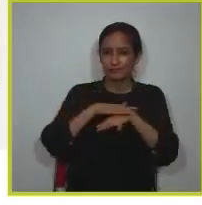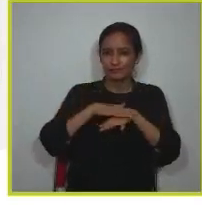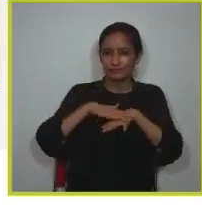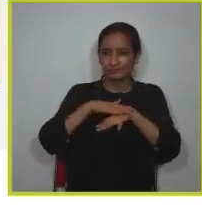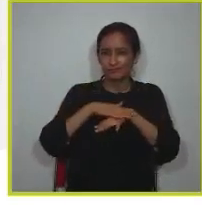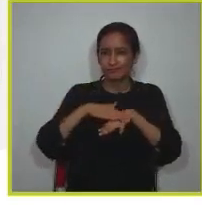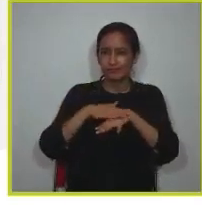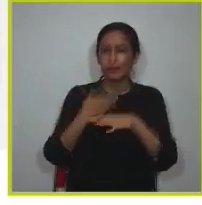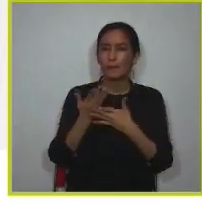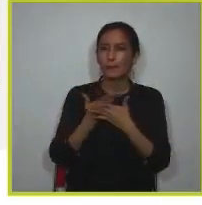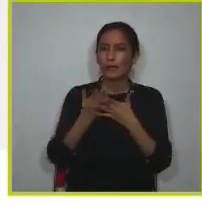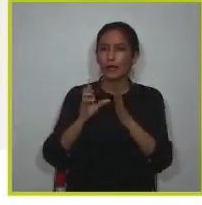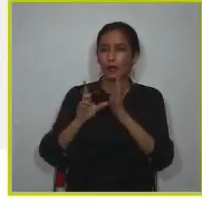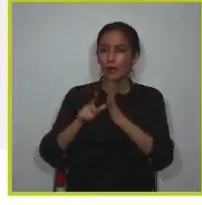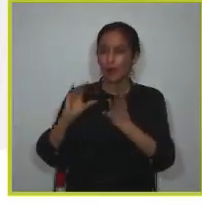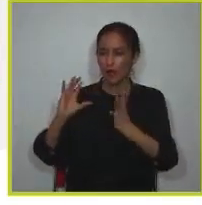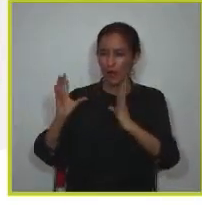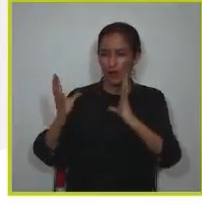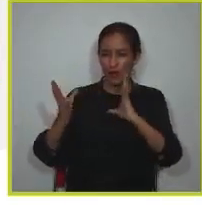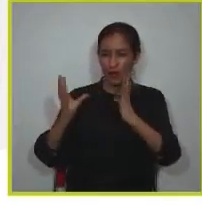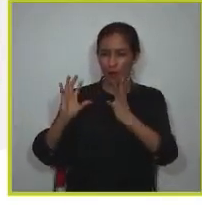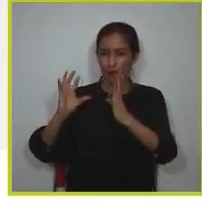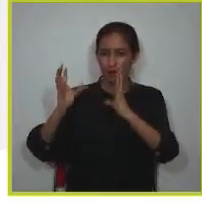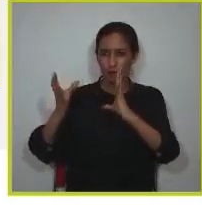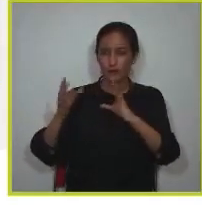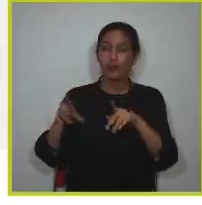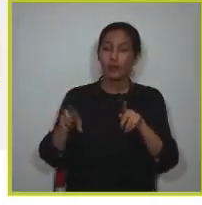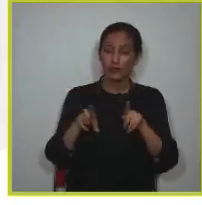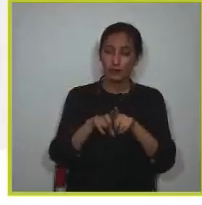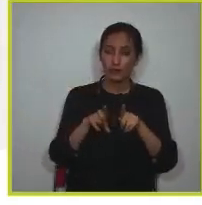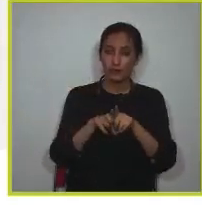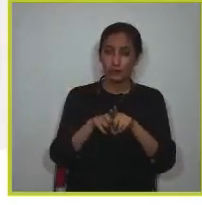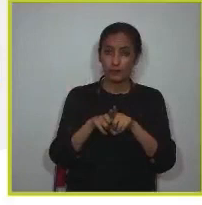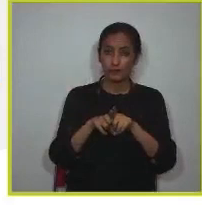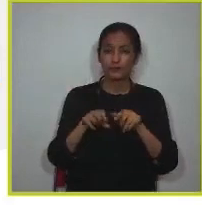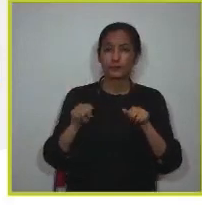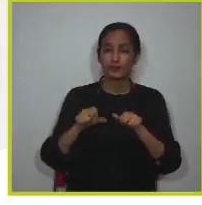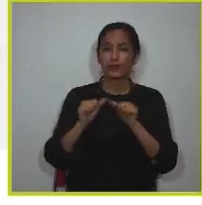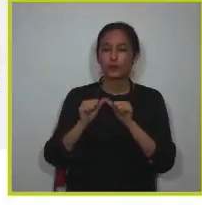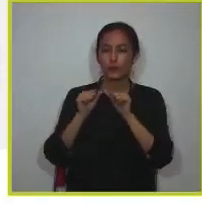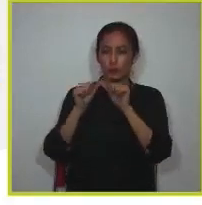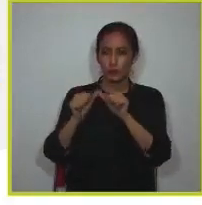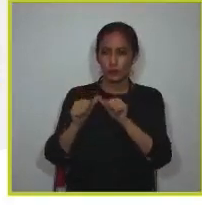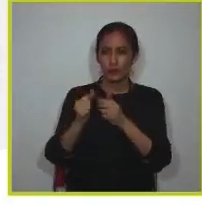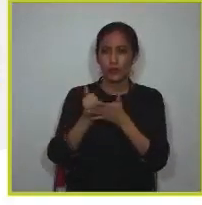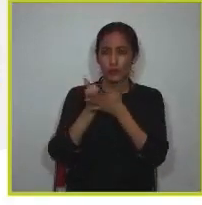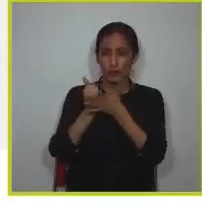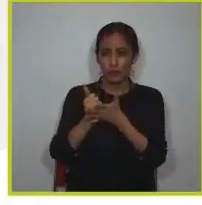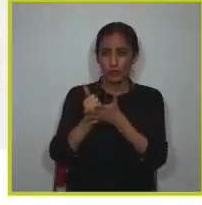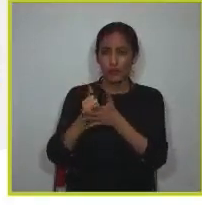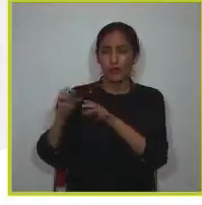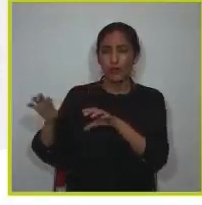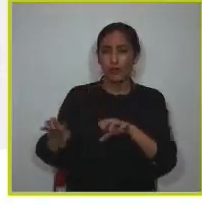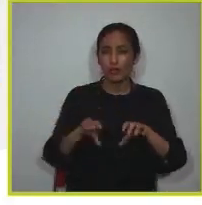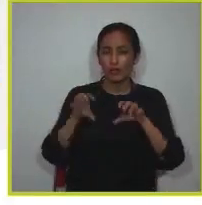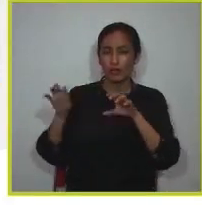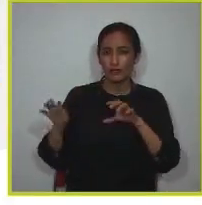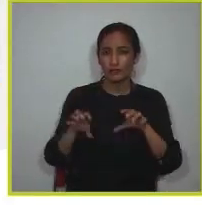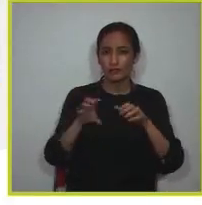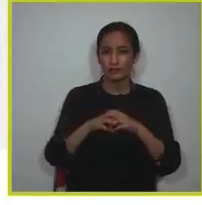concretas para la remediación pero también a su vez contribuir con ello a